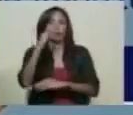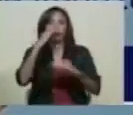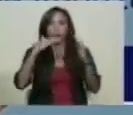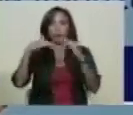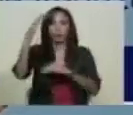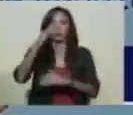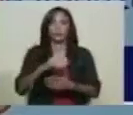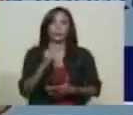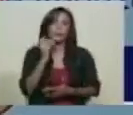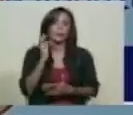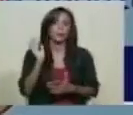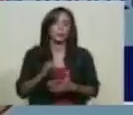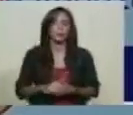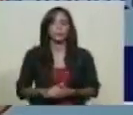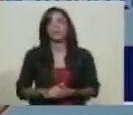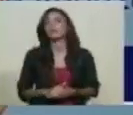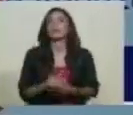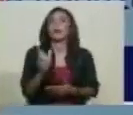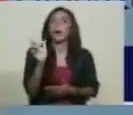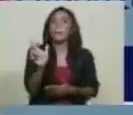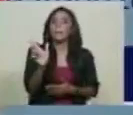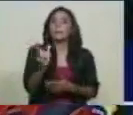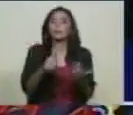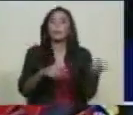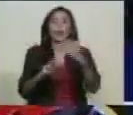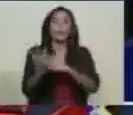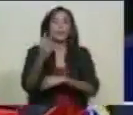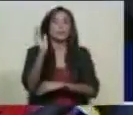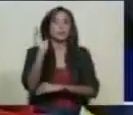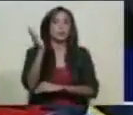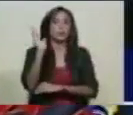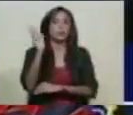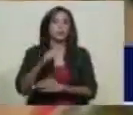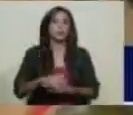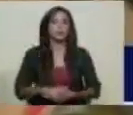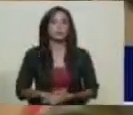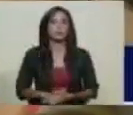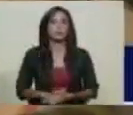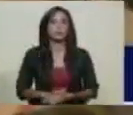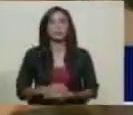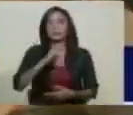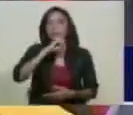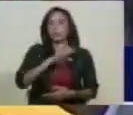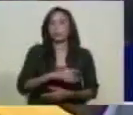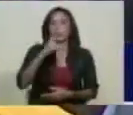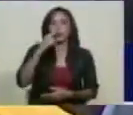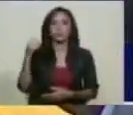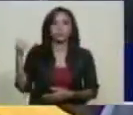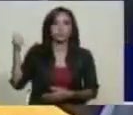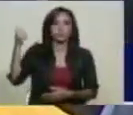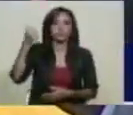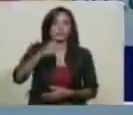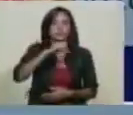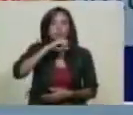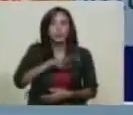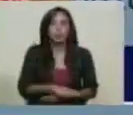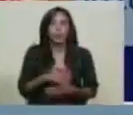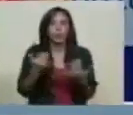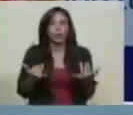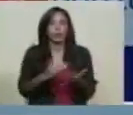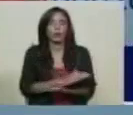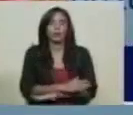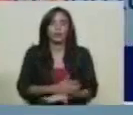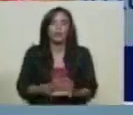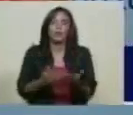y la JPSUV está en su tercer congreso. Pero es histórico lo que estamos viviendo de realizar